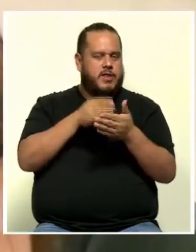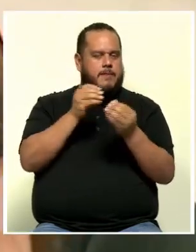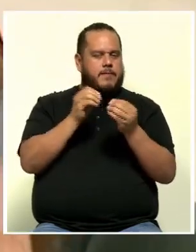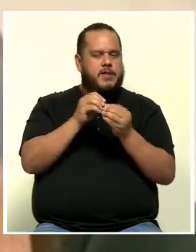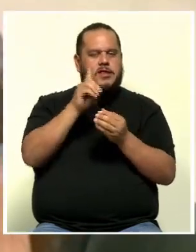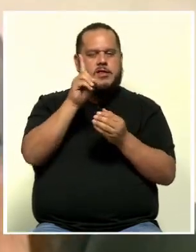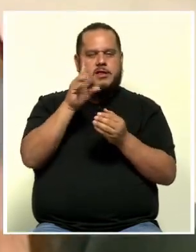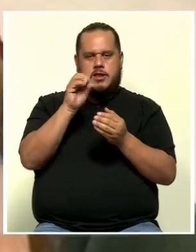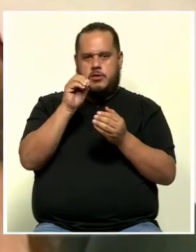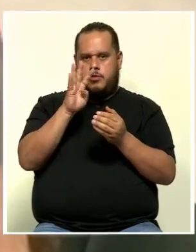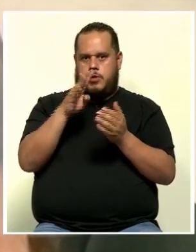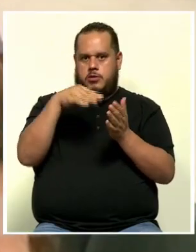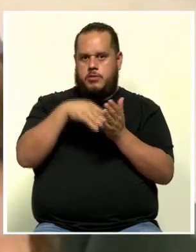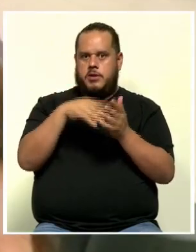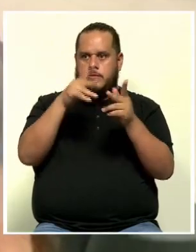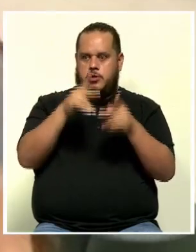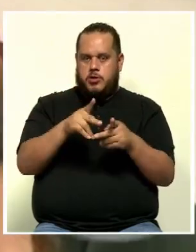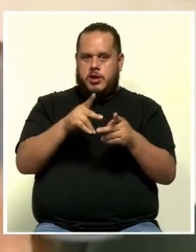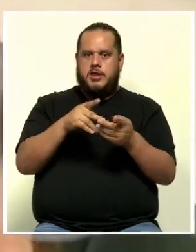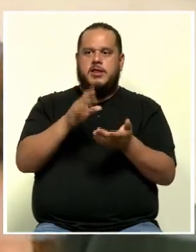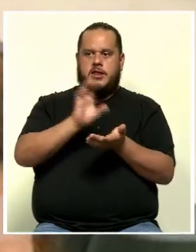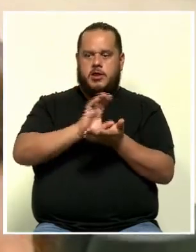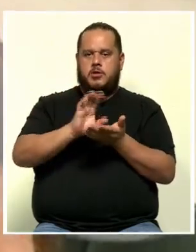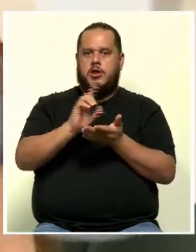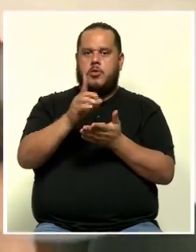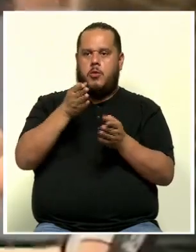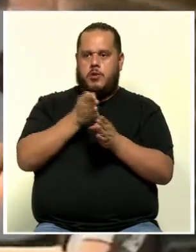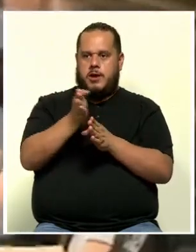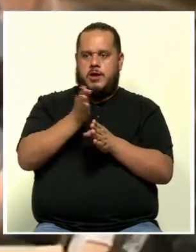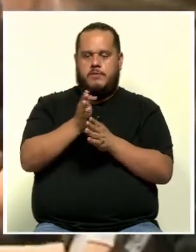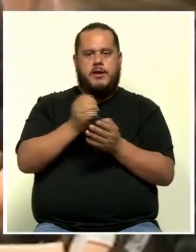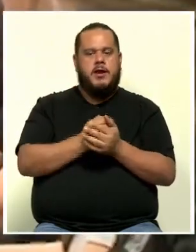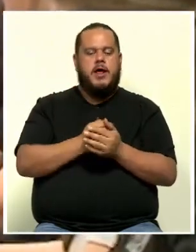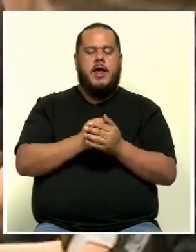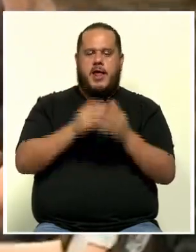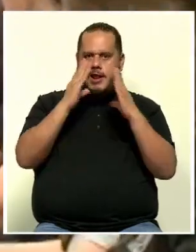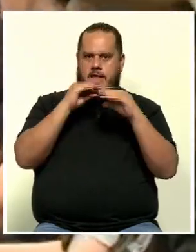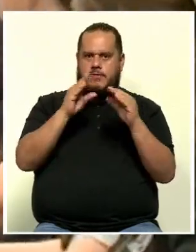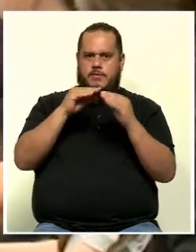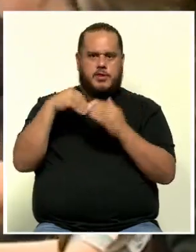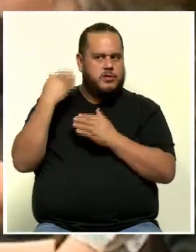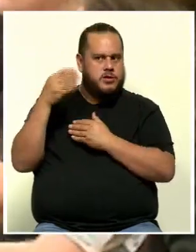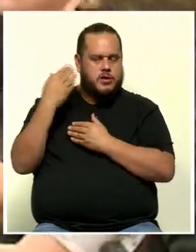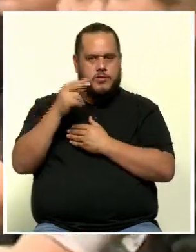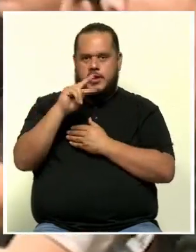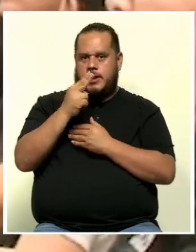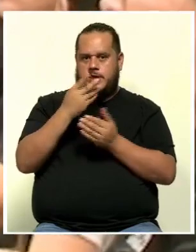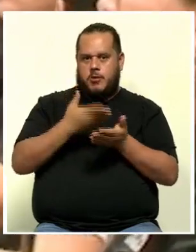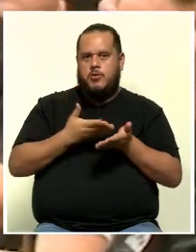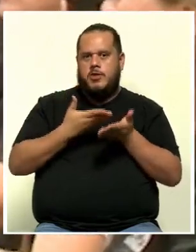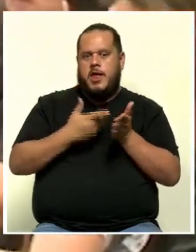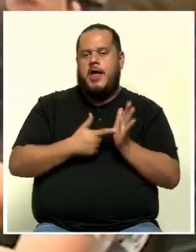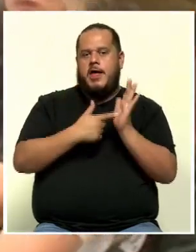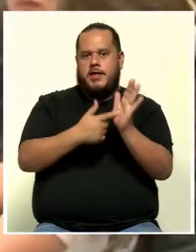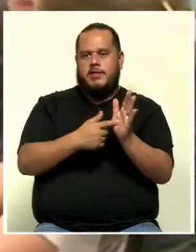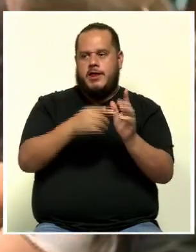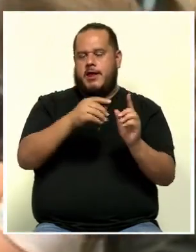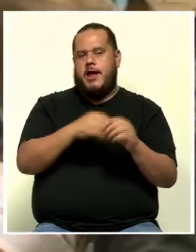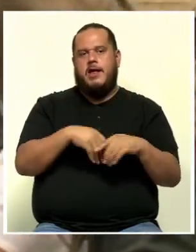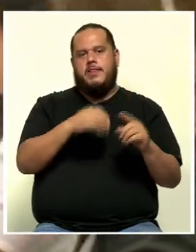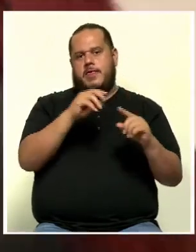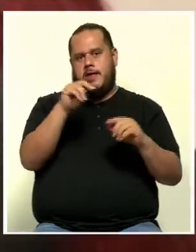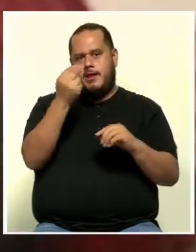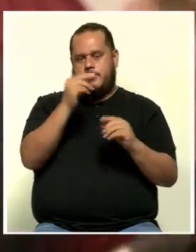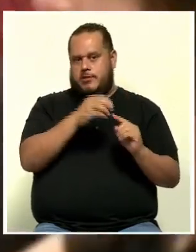104,000 personas que están cursando una carrera. Los detalles se los presentamos en la segunda entrega del reportaje de la